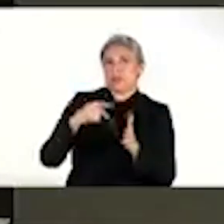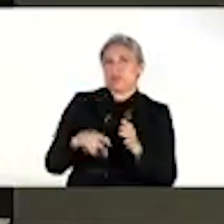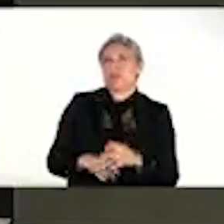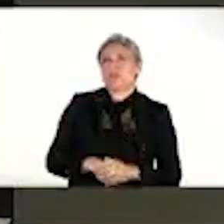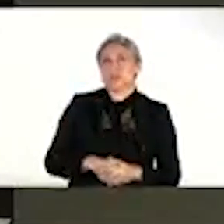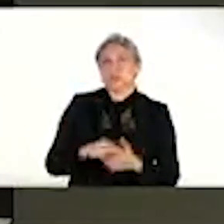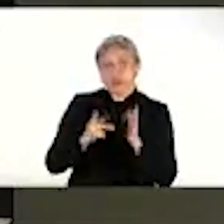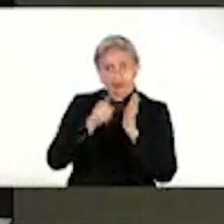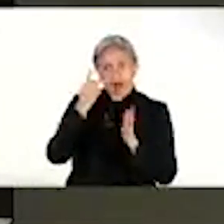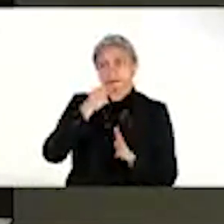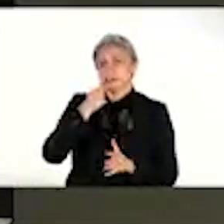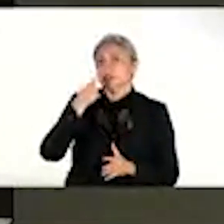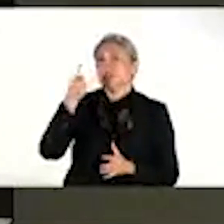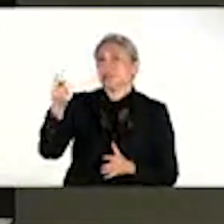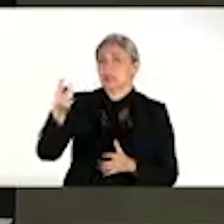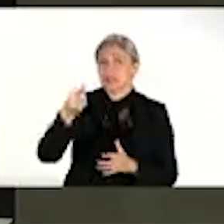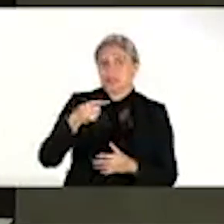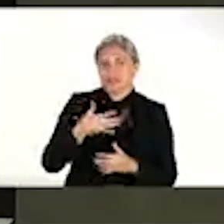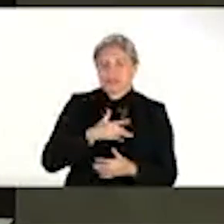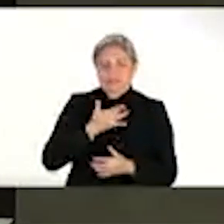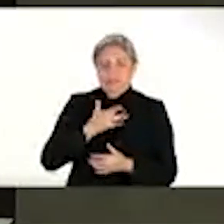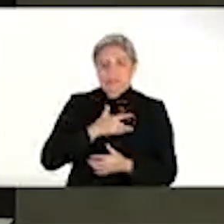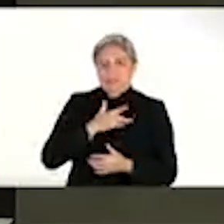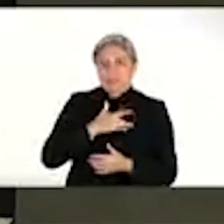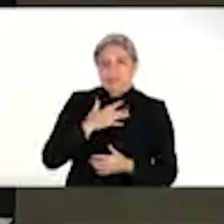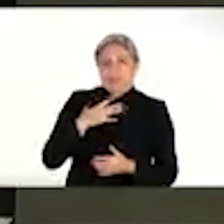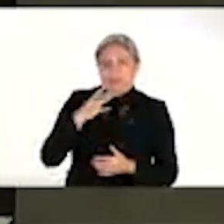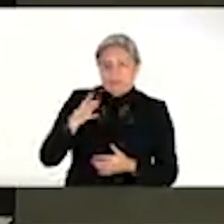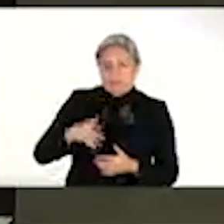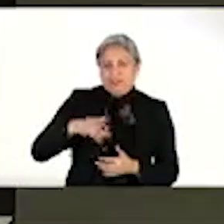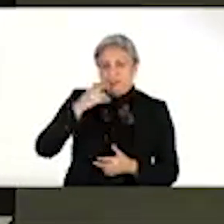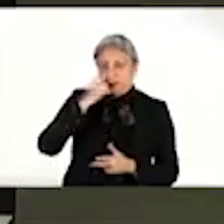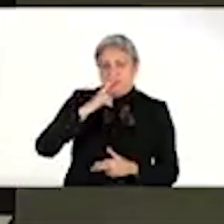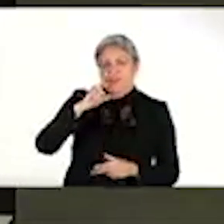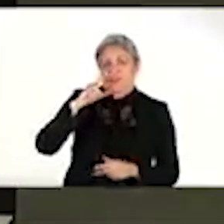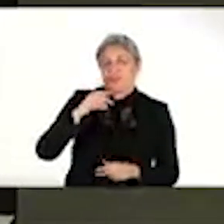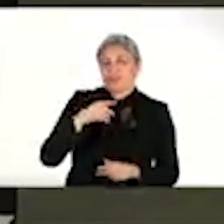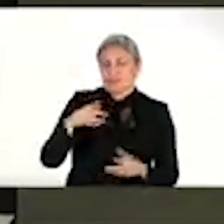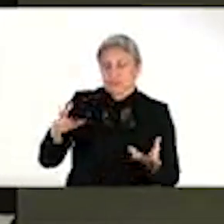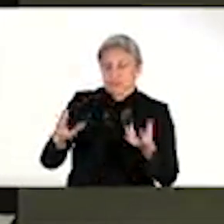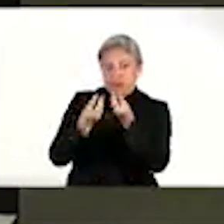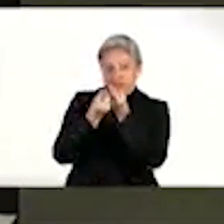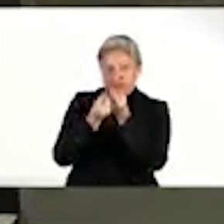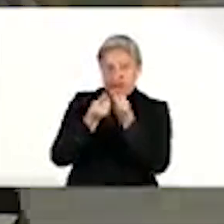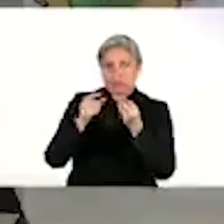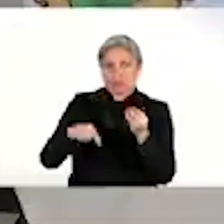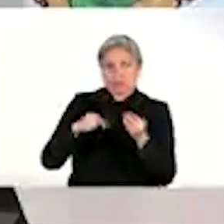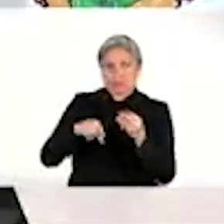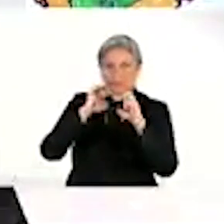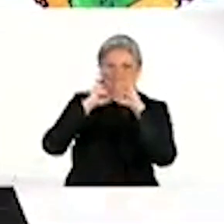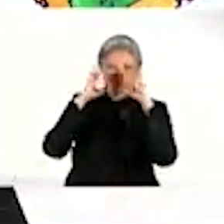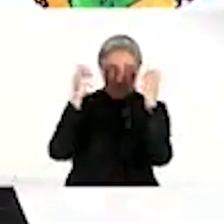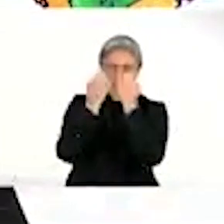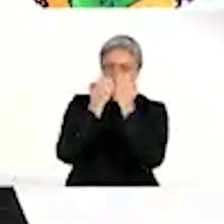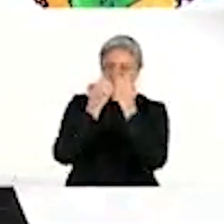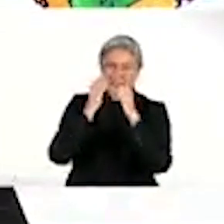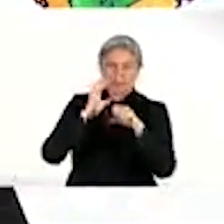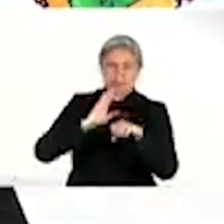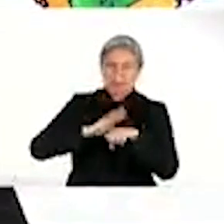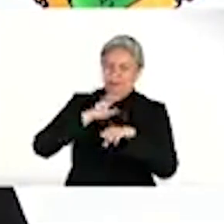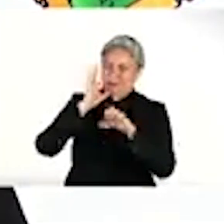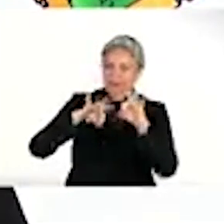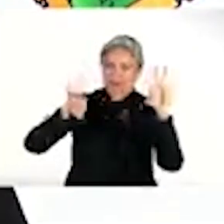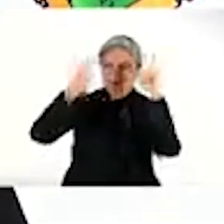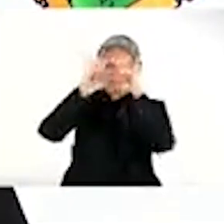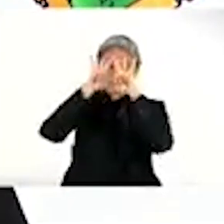un honor estar con ustedes en este acto de tanto significado y poder sumarme con